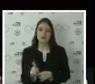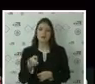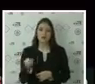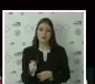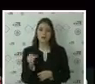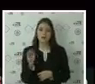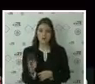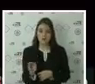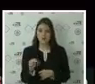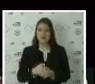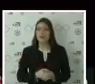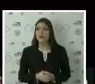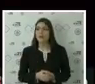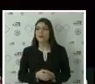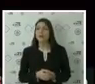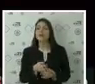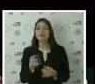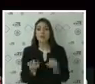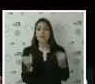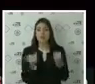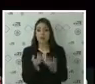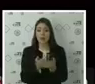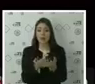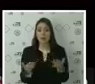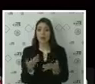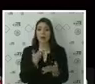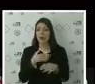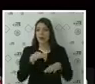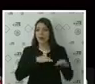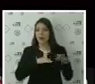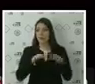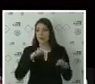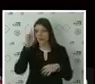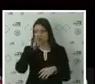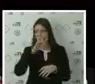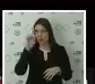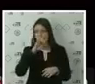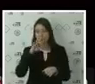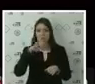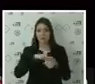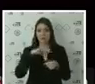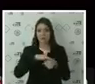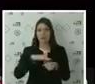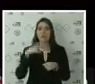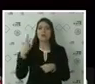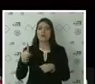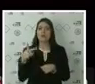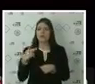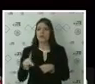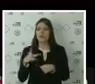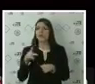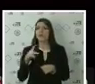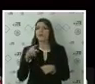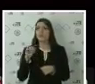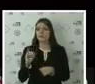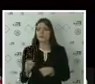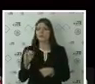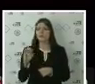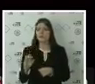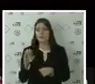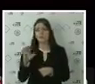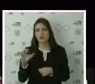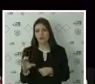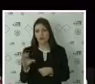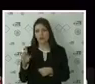Federación. Actualmente se desempeña como consejera electoral en el Instituto Electoral de la Ciudad de México.